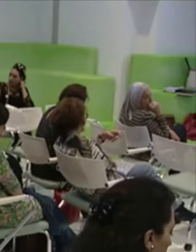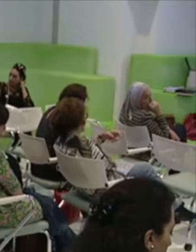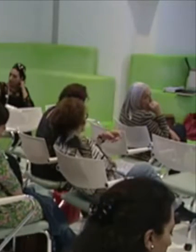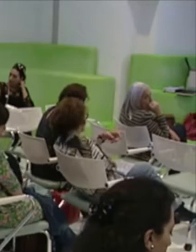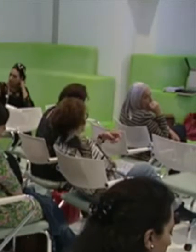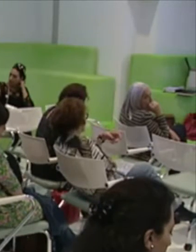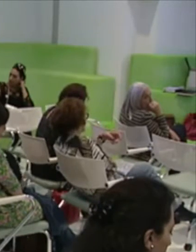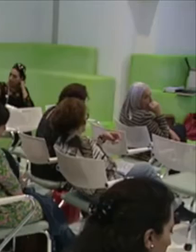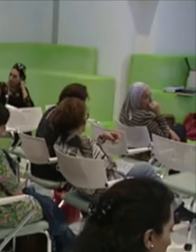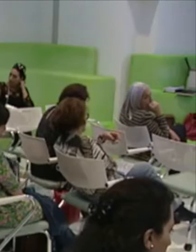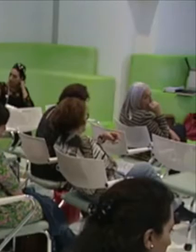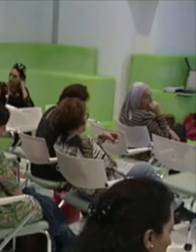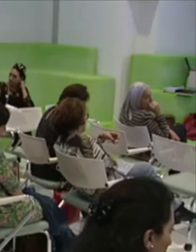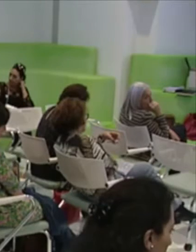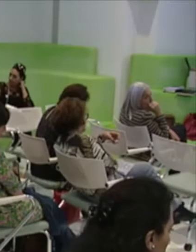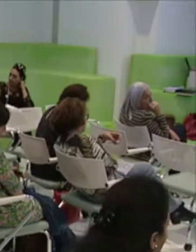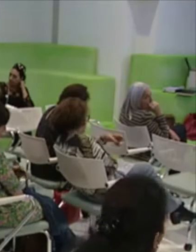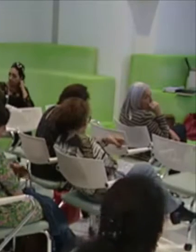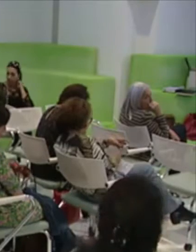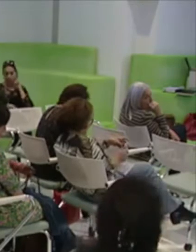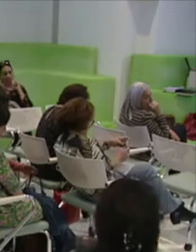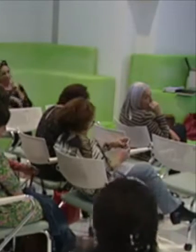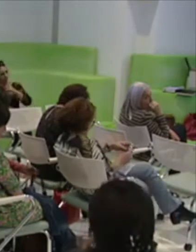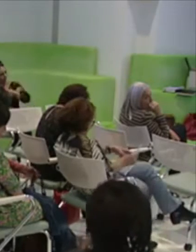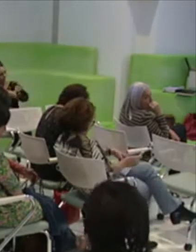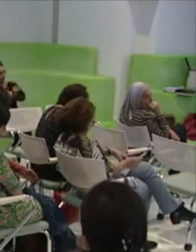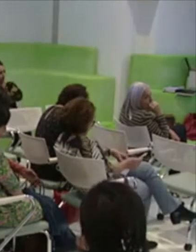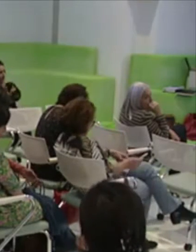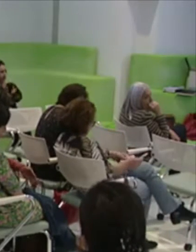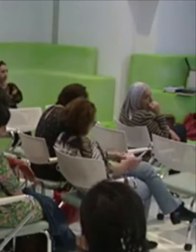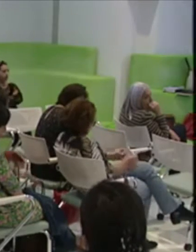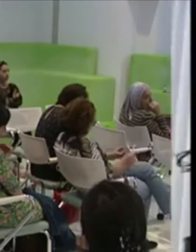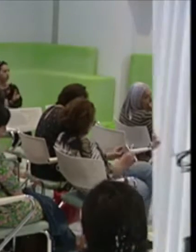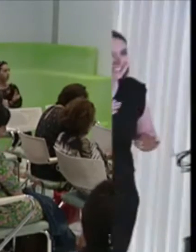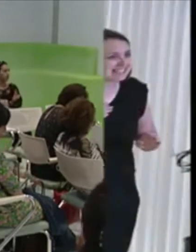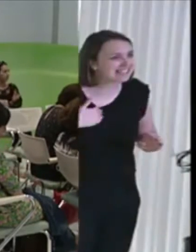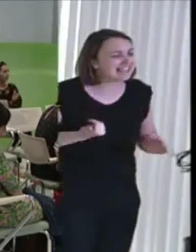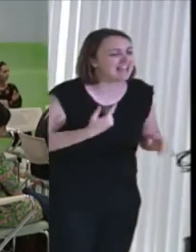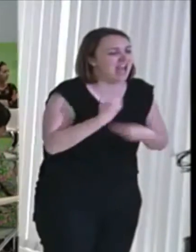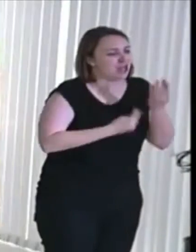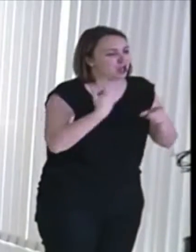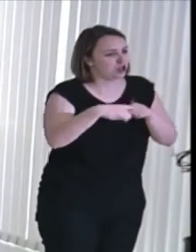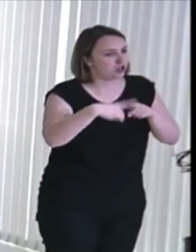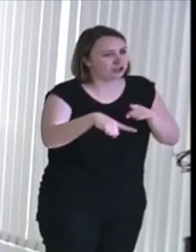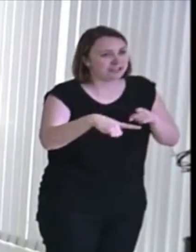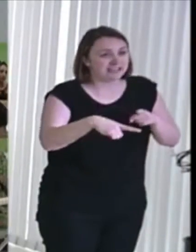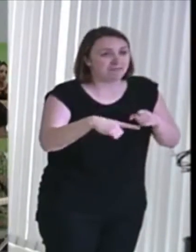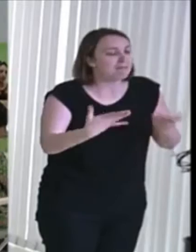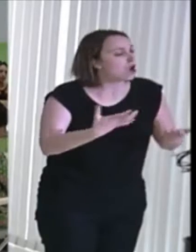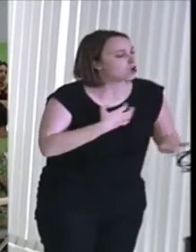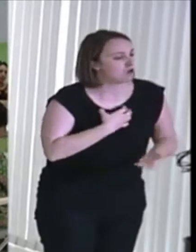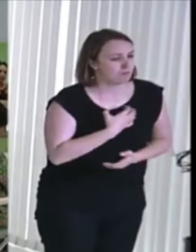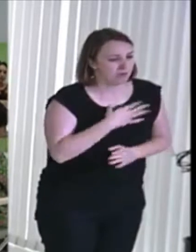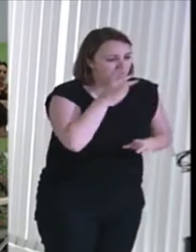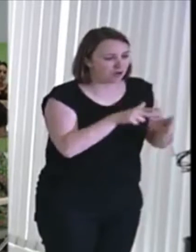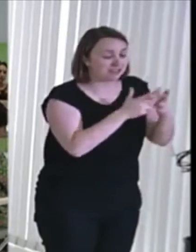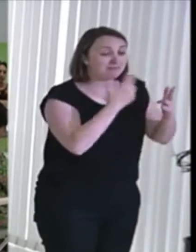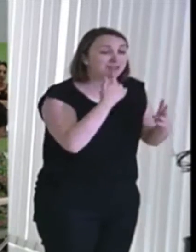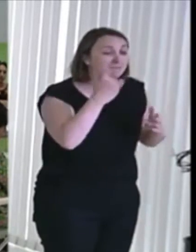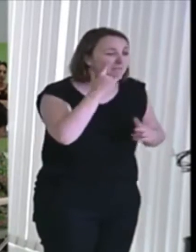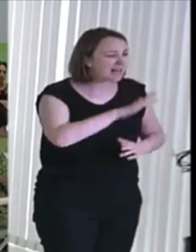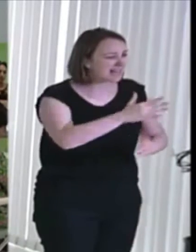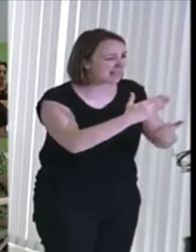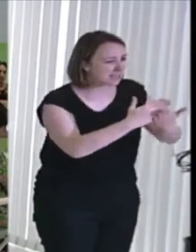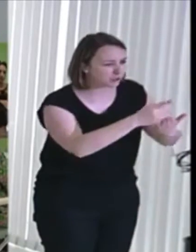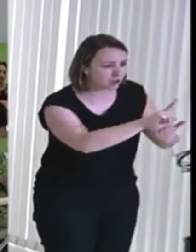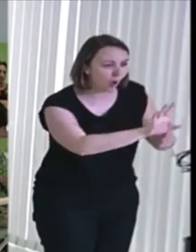el que no he podido volar de la manera que a lo mejor yo hubiera querido, ¿no? Porque... Parece como que si no estudias,